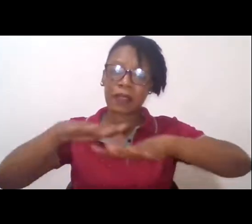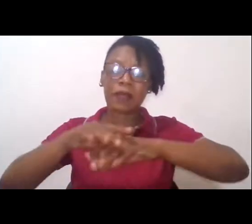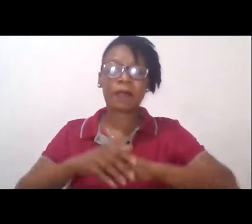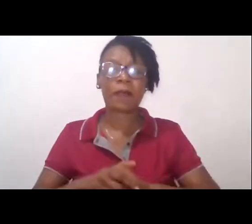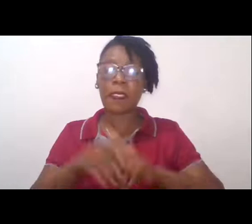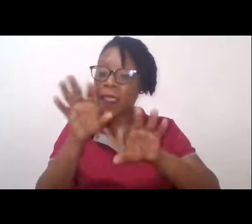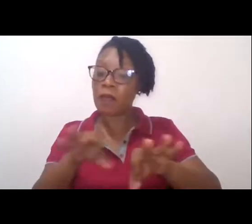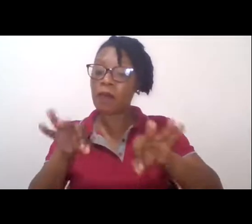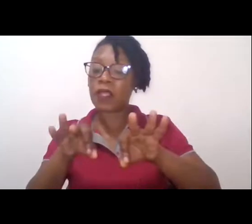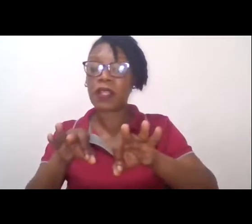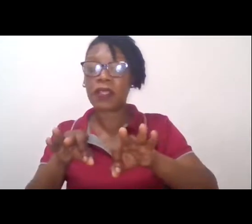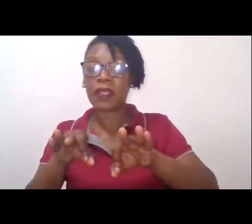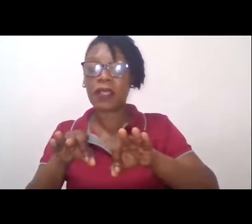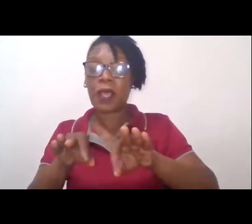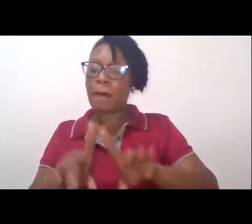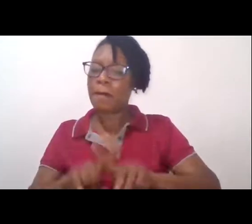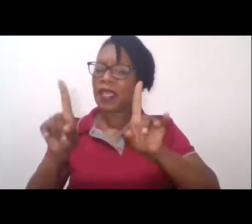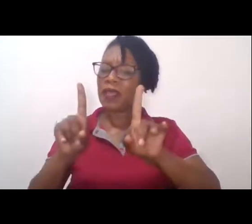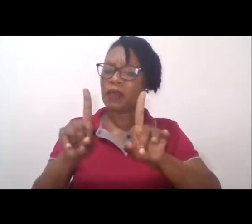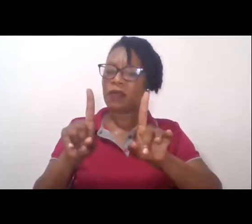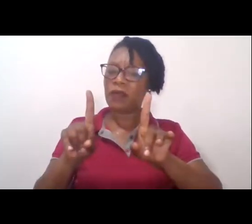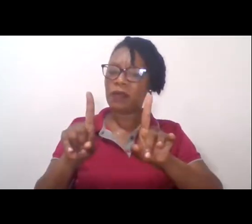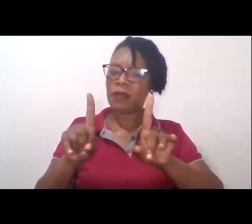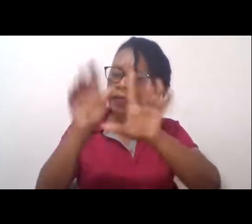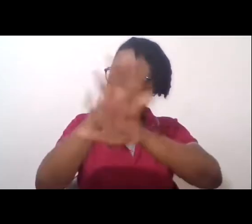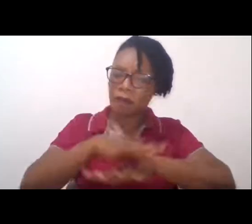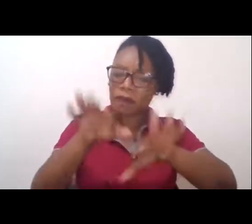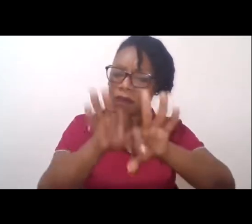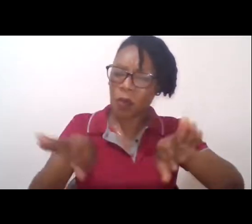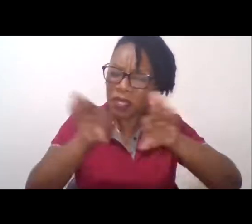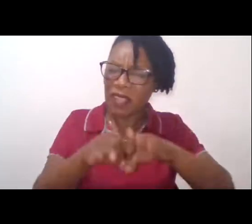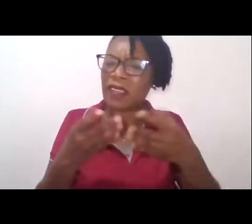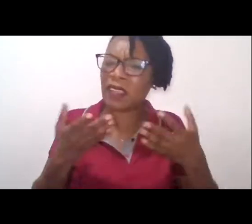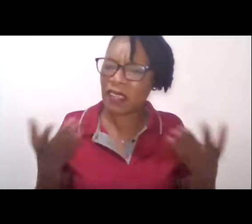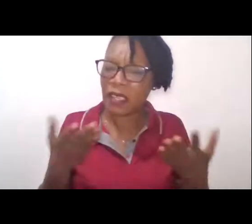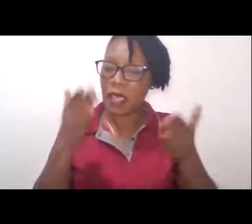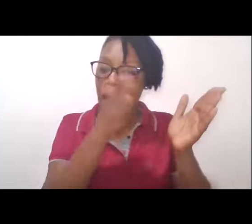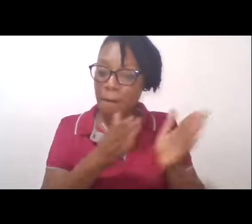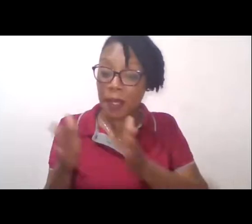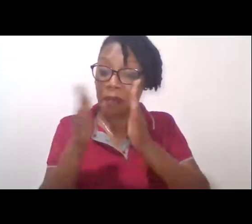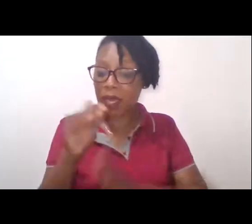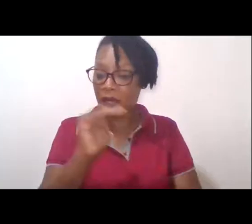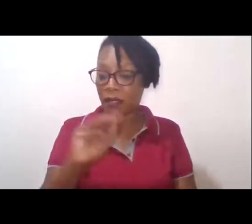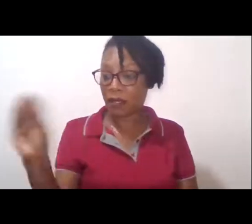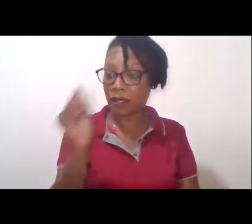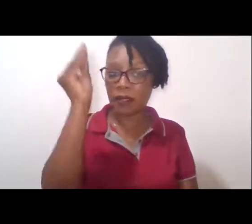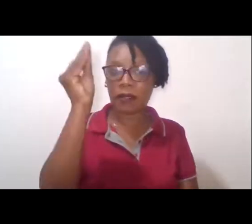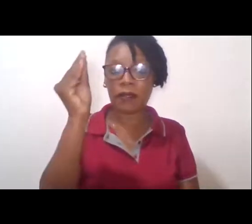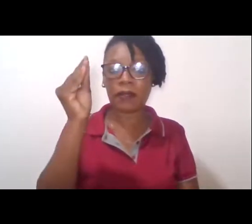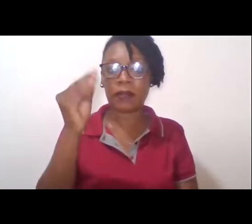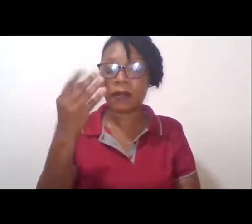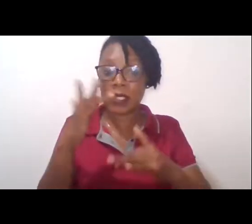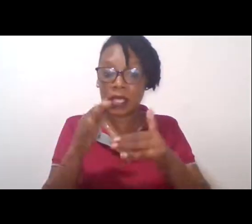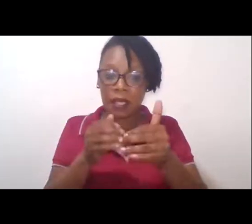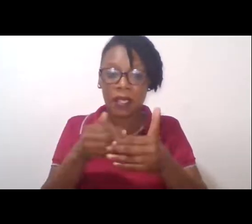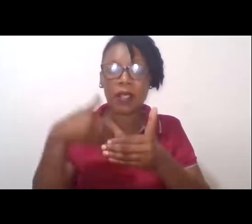el ambiente, pero yo creo que lo más importante es preparar al chico para lo que viene. Yo me pregunto, ¿a cuántos